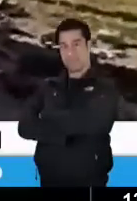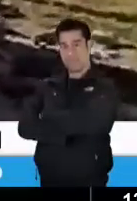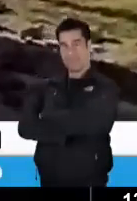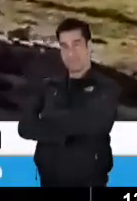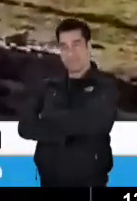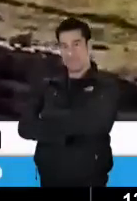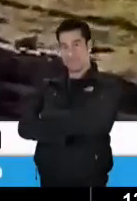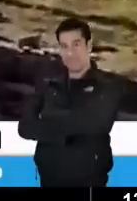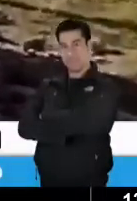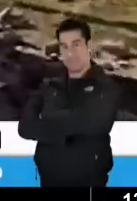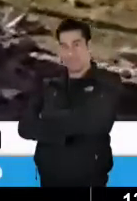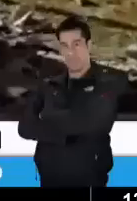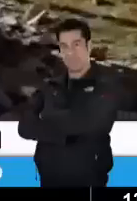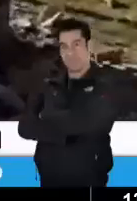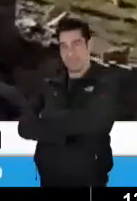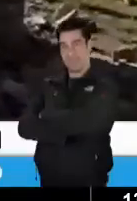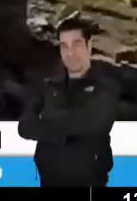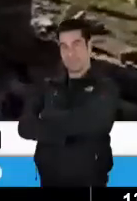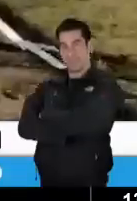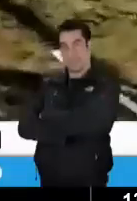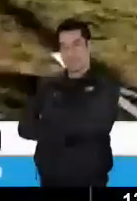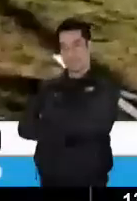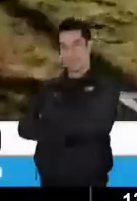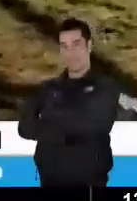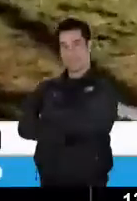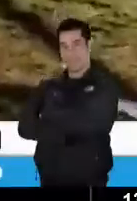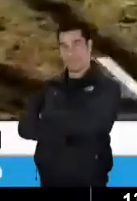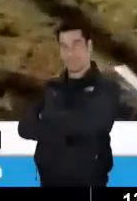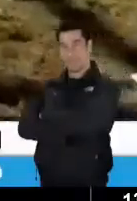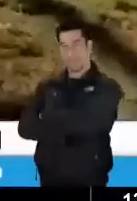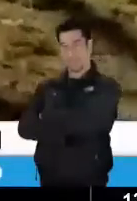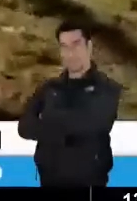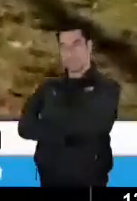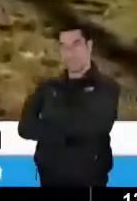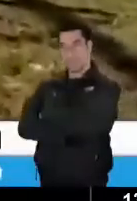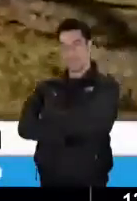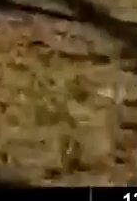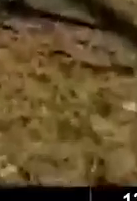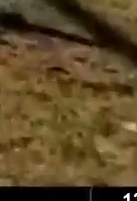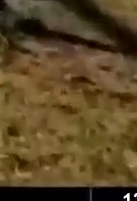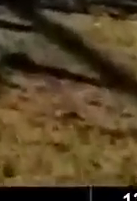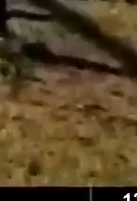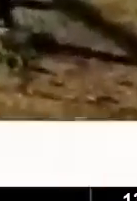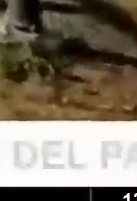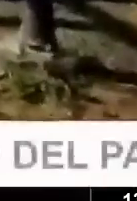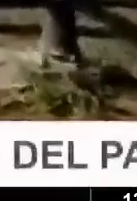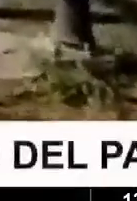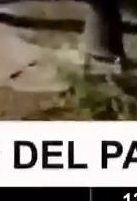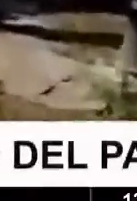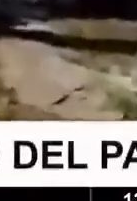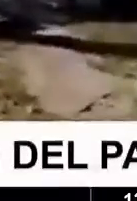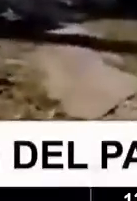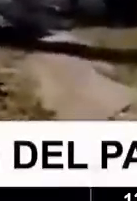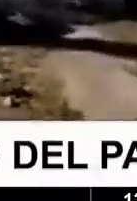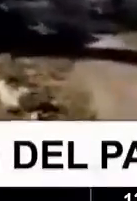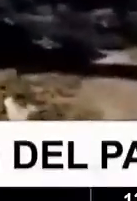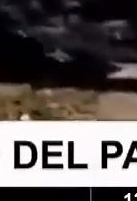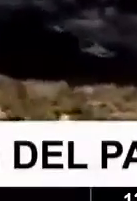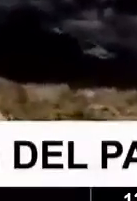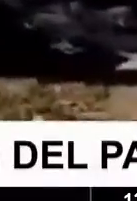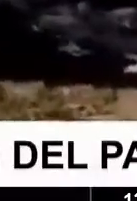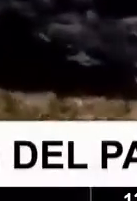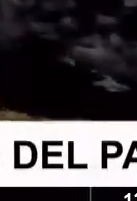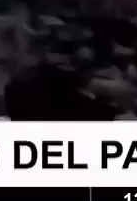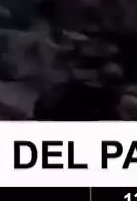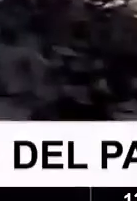está prácticamente al lado de este memorial que todavía está siendo demolido. Porque hubieron 1.200 millones de pesos para